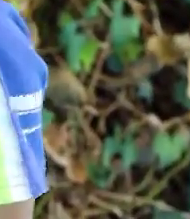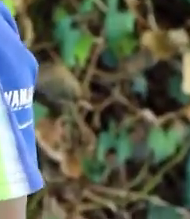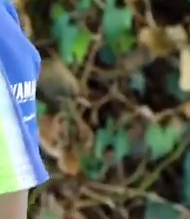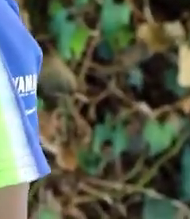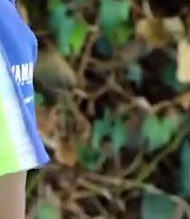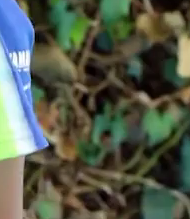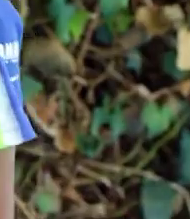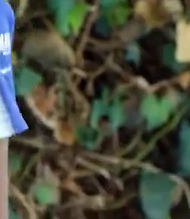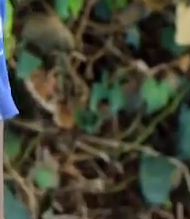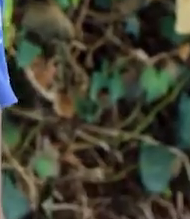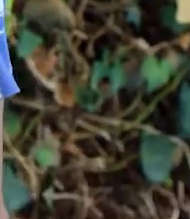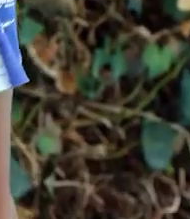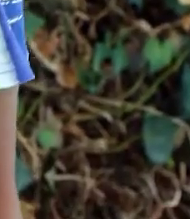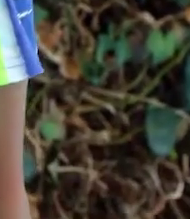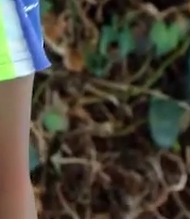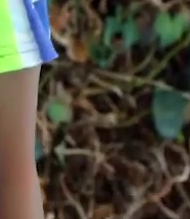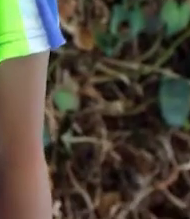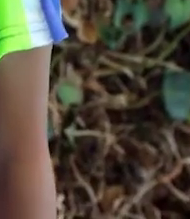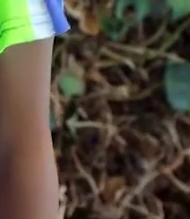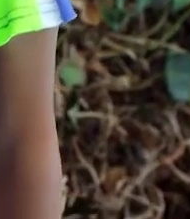posición, muy bien, así, bien estirado,